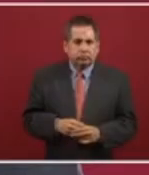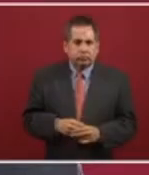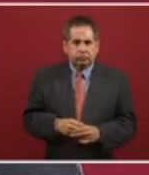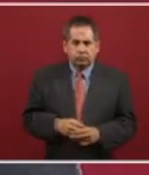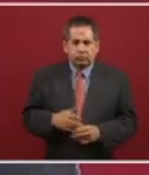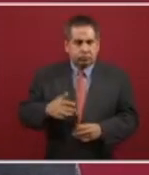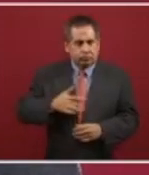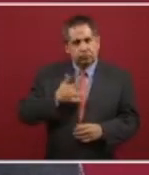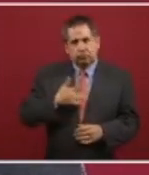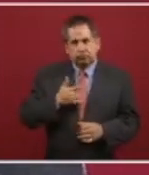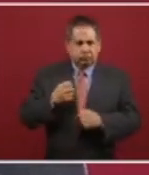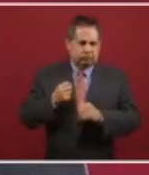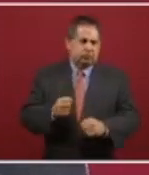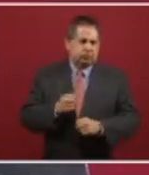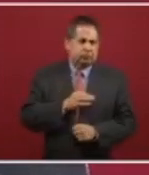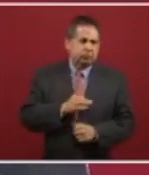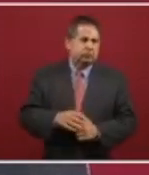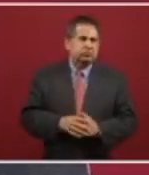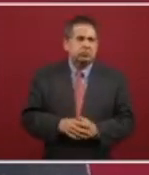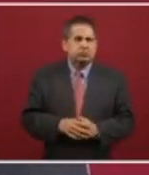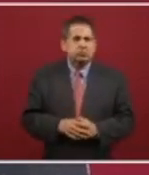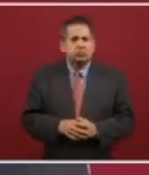Estoy seguro